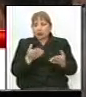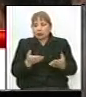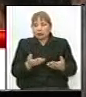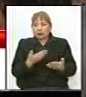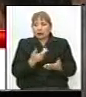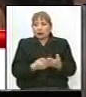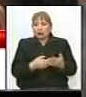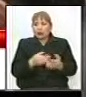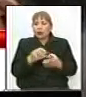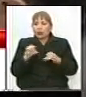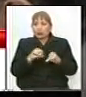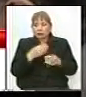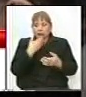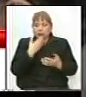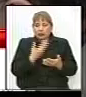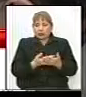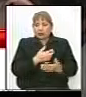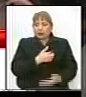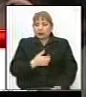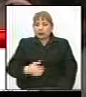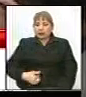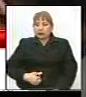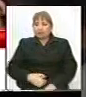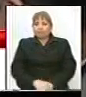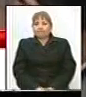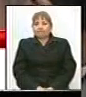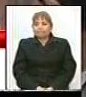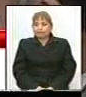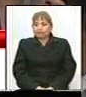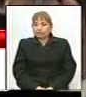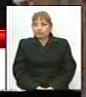cual se esté realizando. Muchas gracias, presidente.